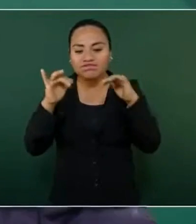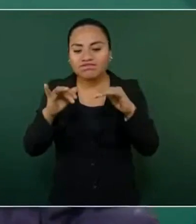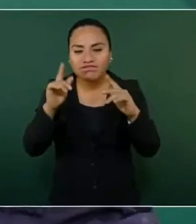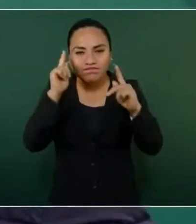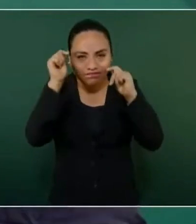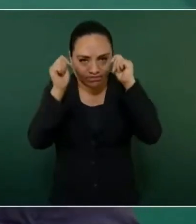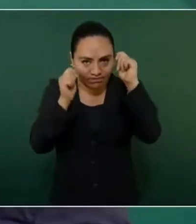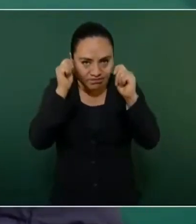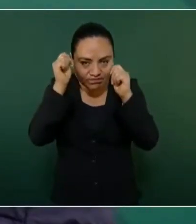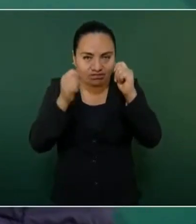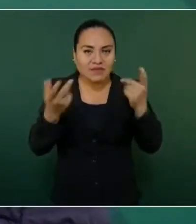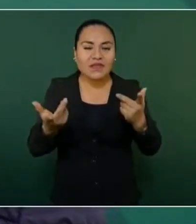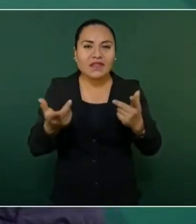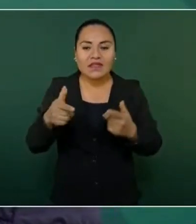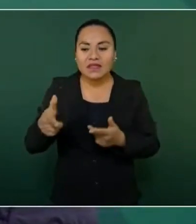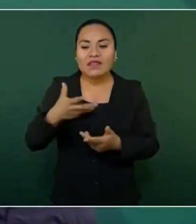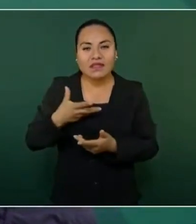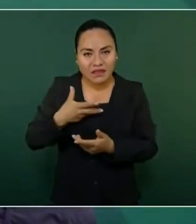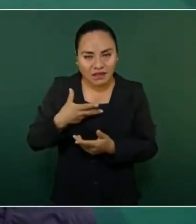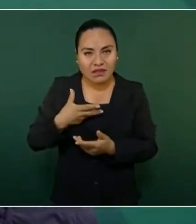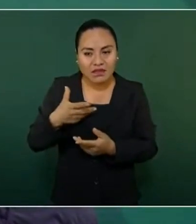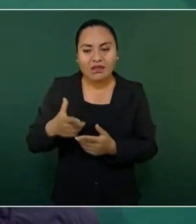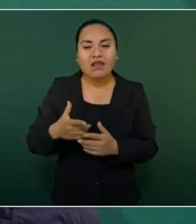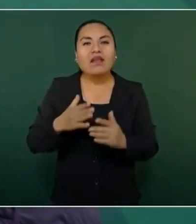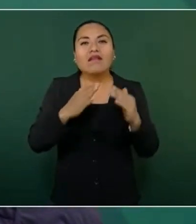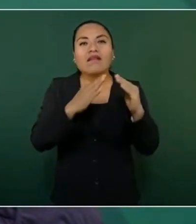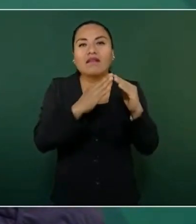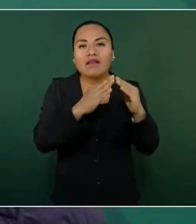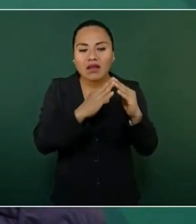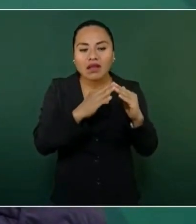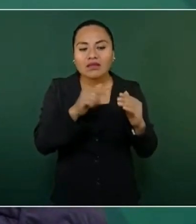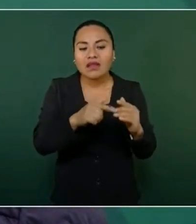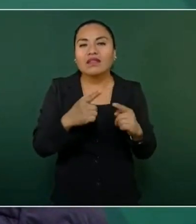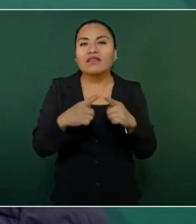casa, sus instalaciones comunales,